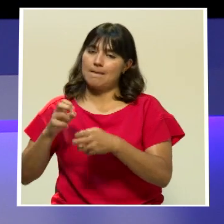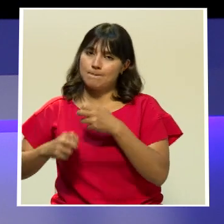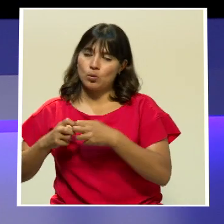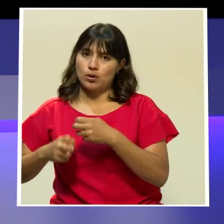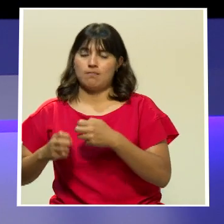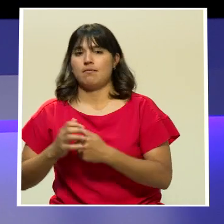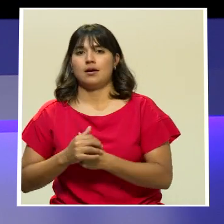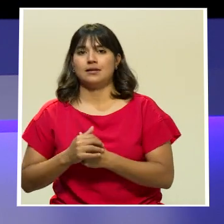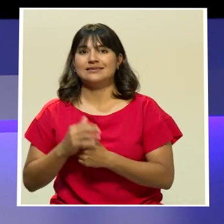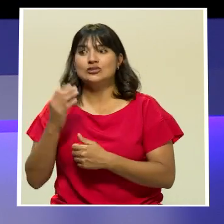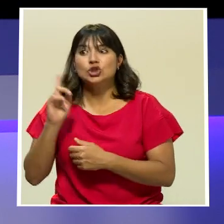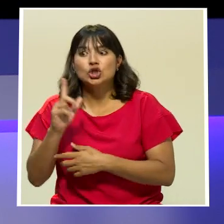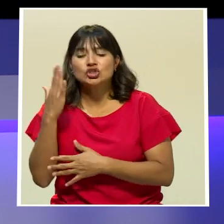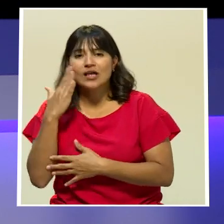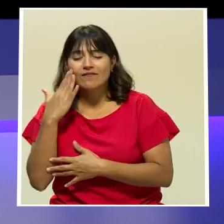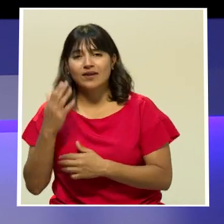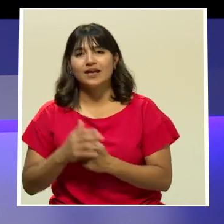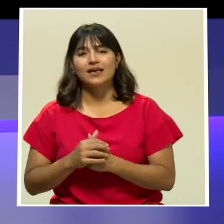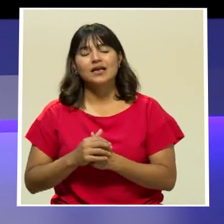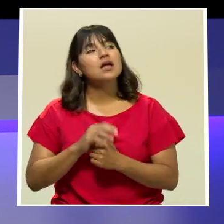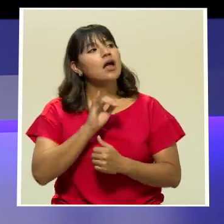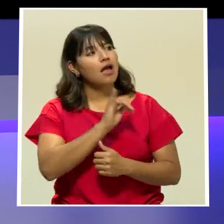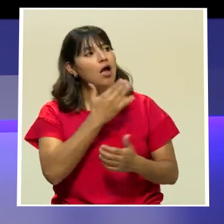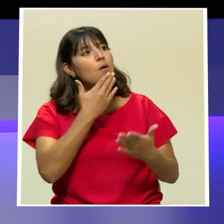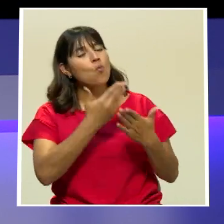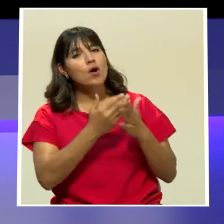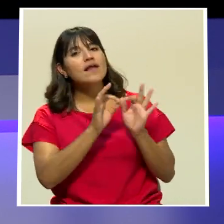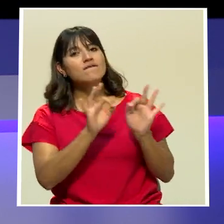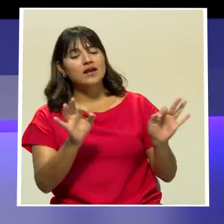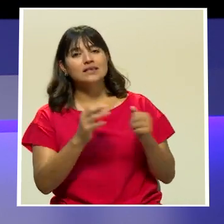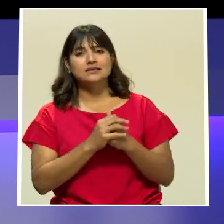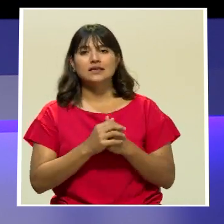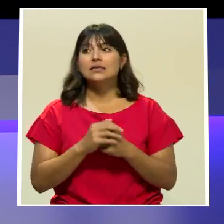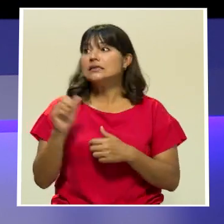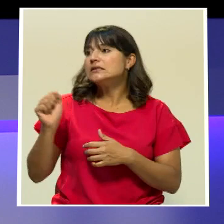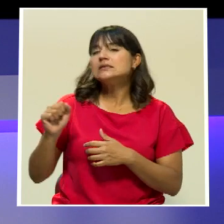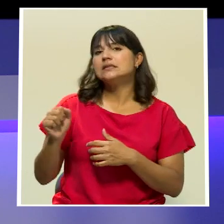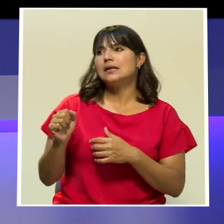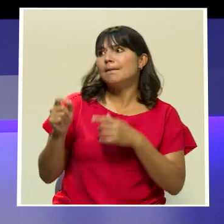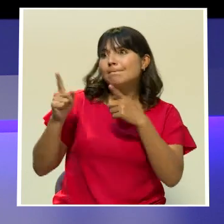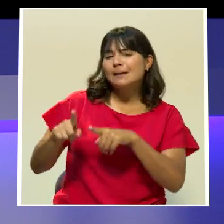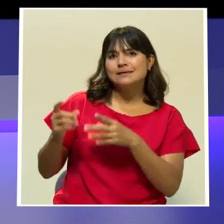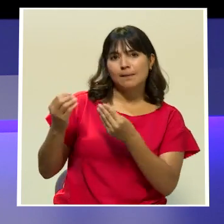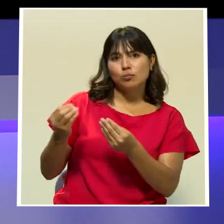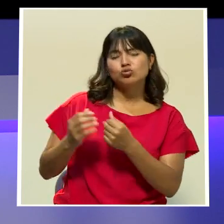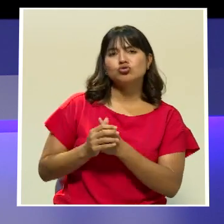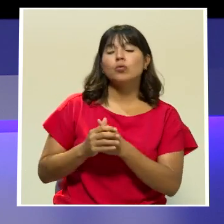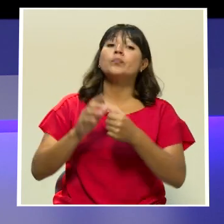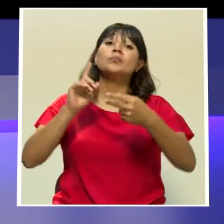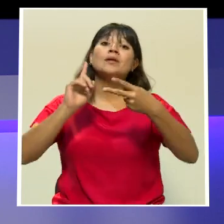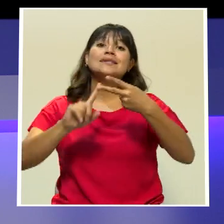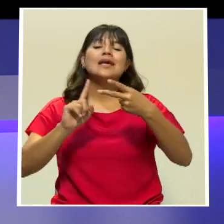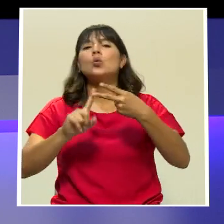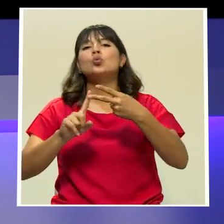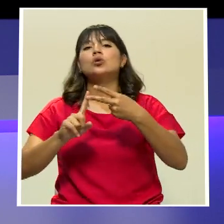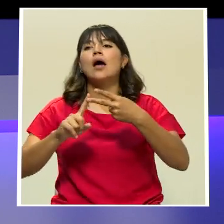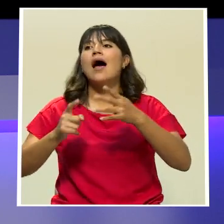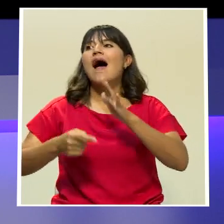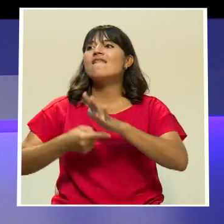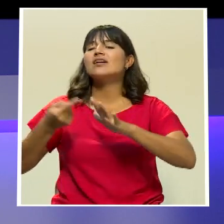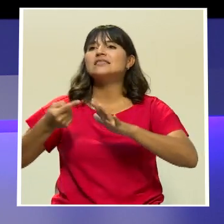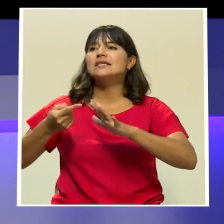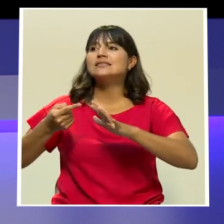que se genera cuando no están los liderazgos es parálisis o violencia. ¿Por qué? Porque